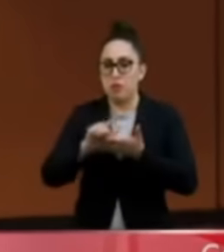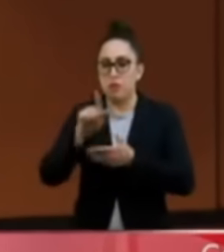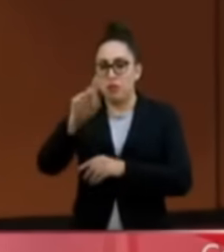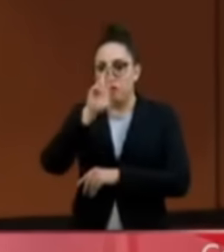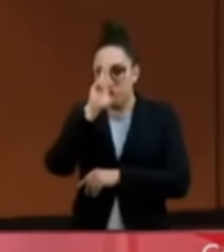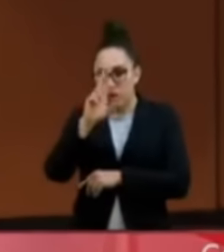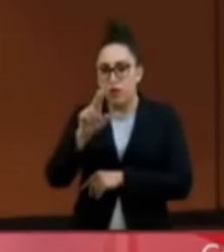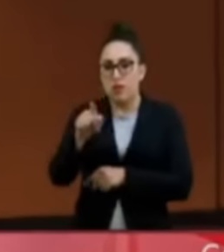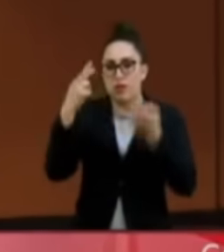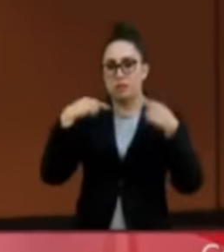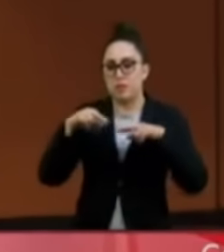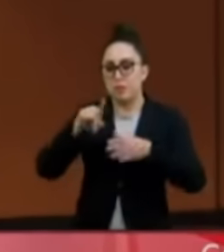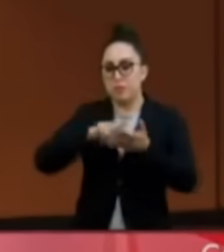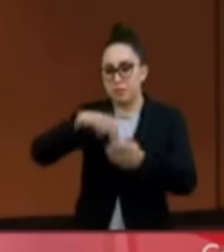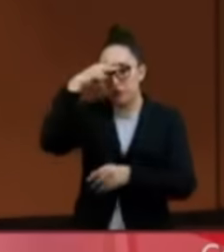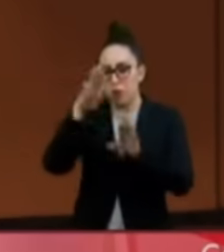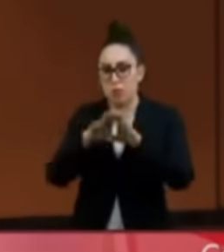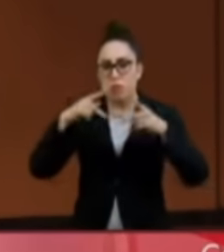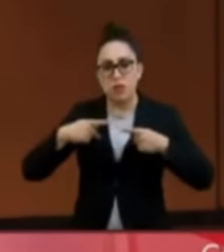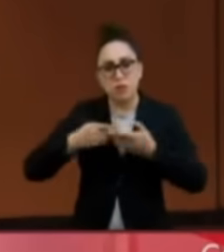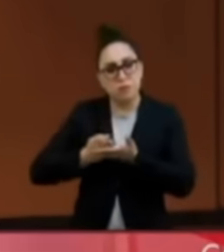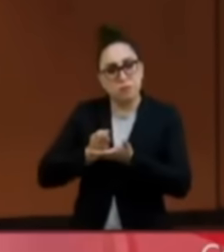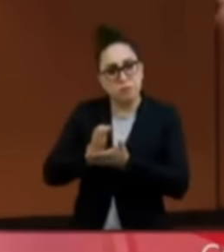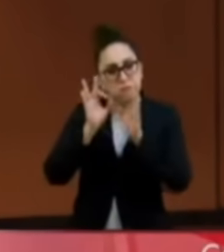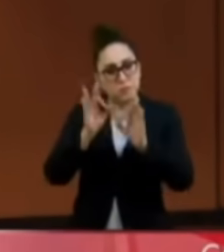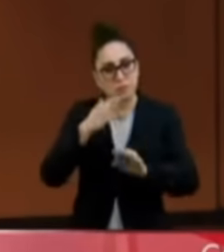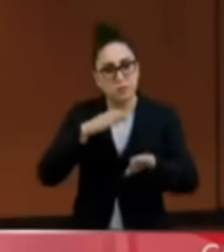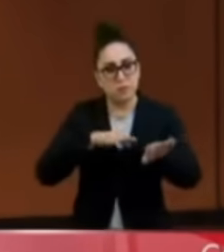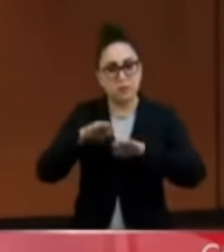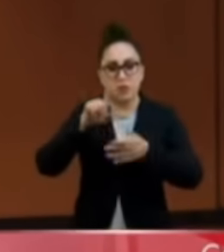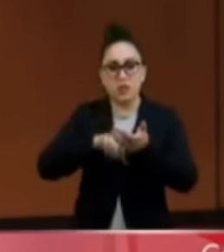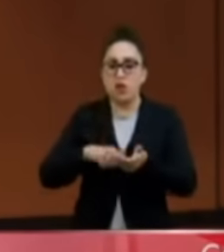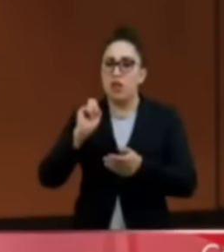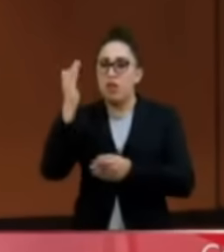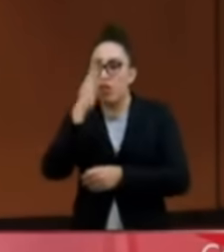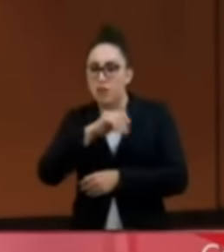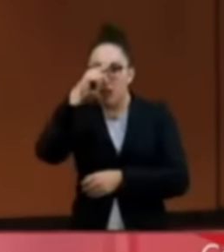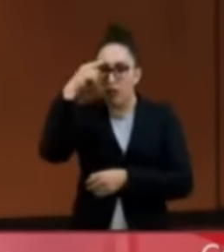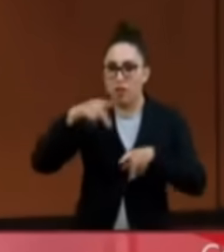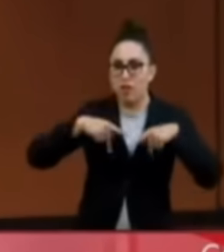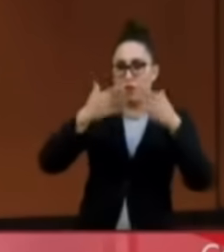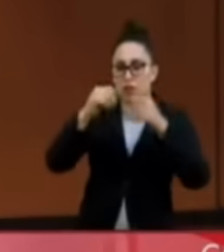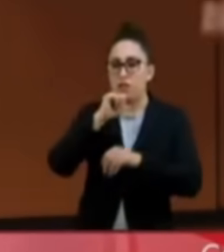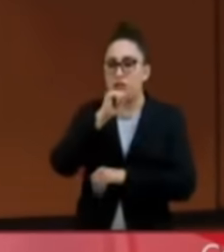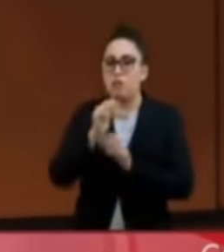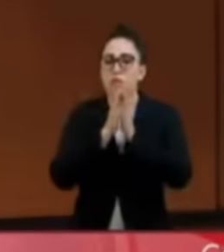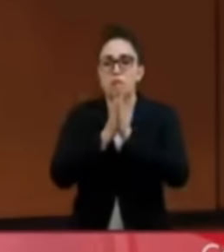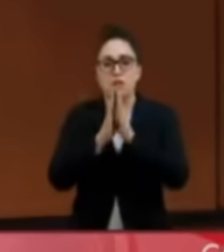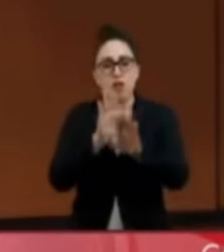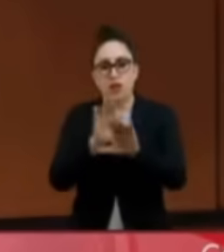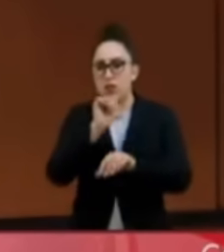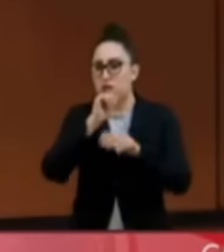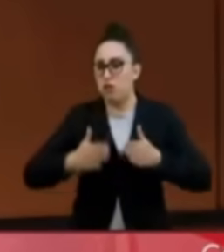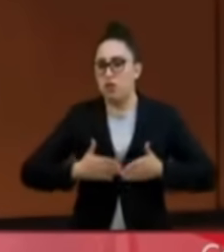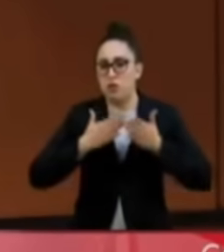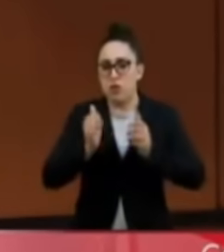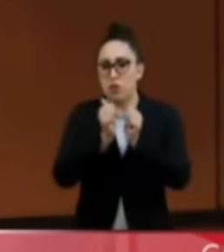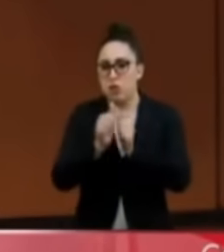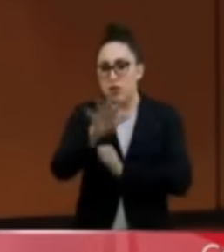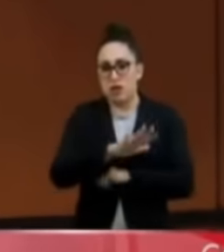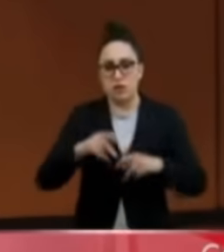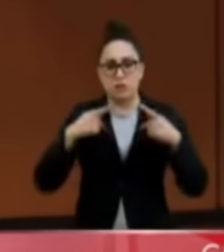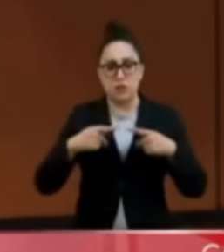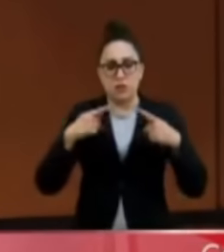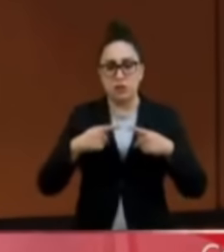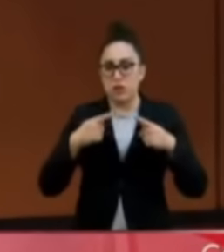de nuestro foro por su rectitud y fama inmaculada. No hay que desconfiar tanto del pueblo. No hay que creer que mandará a la